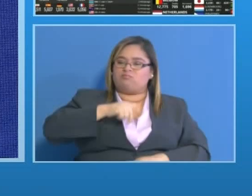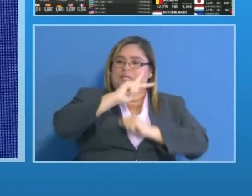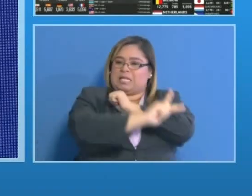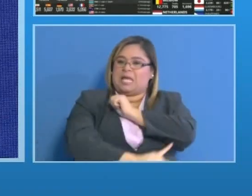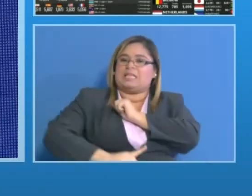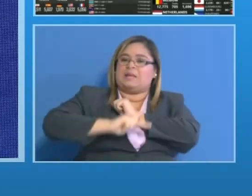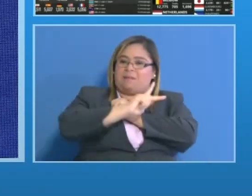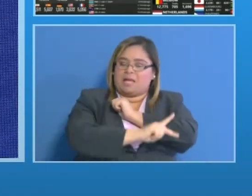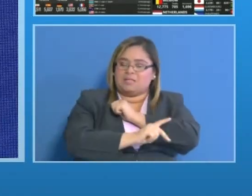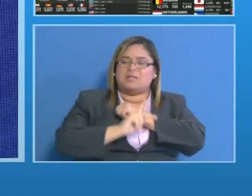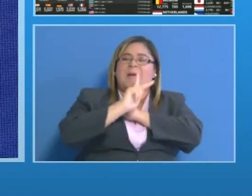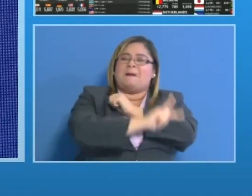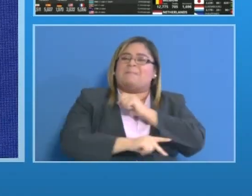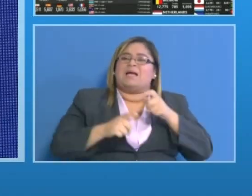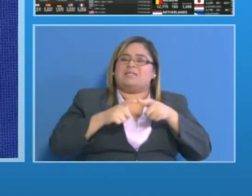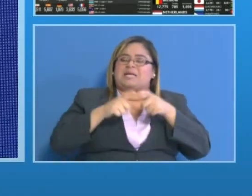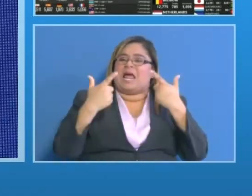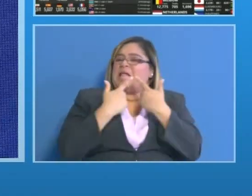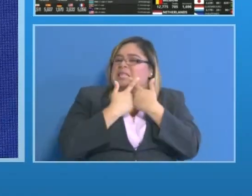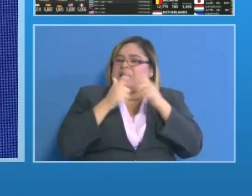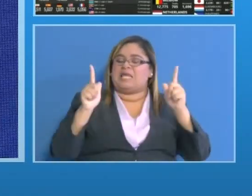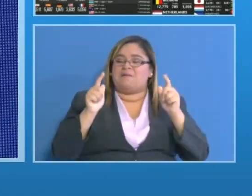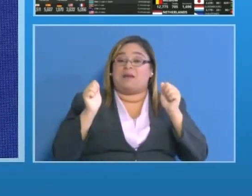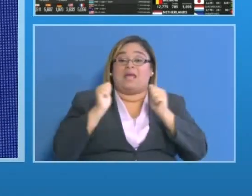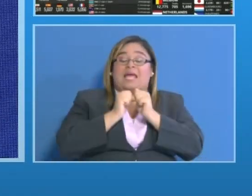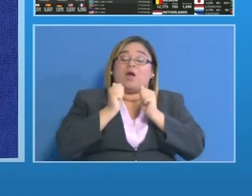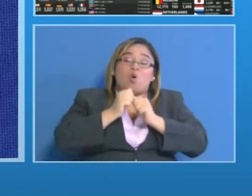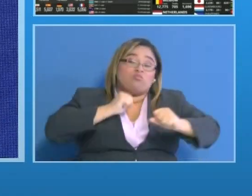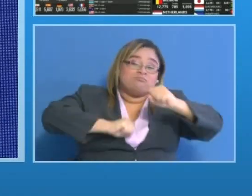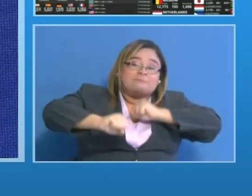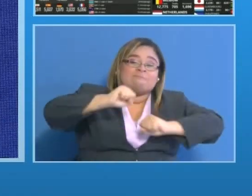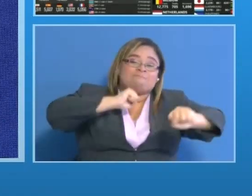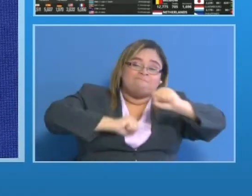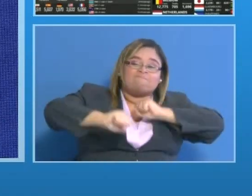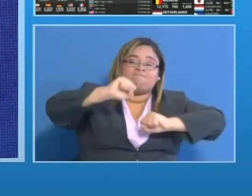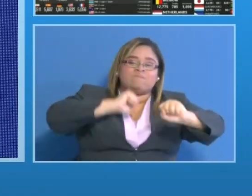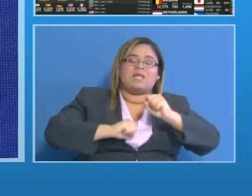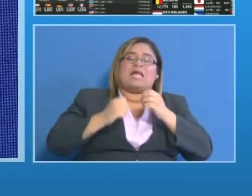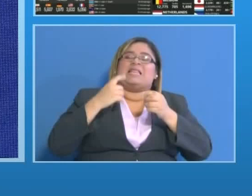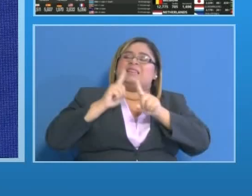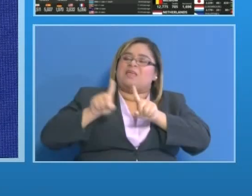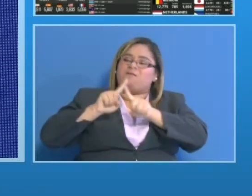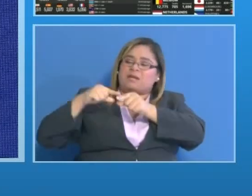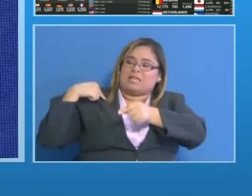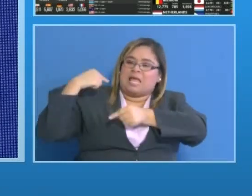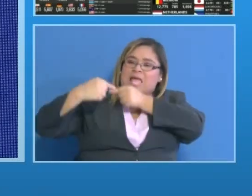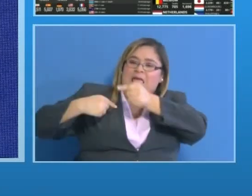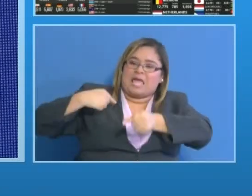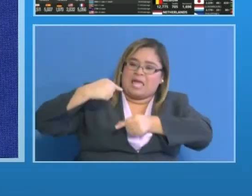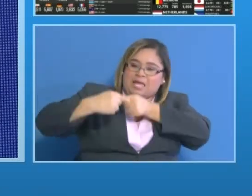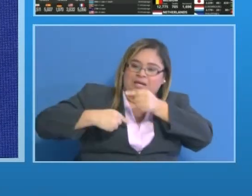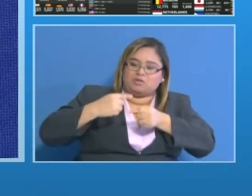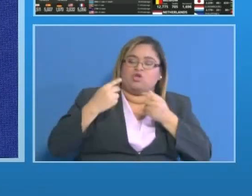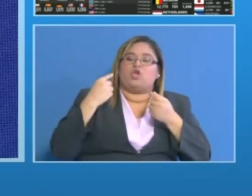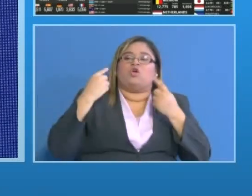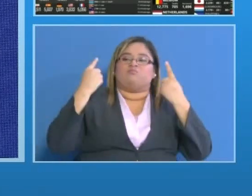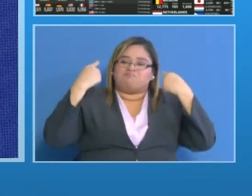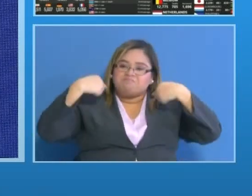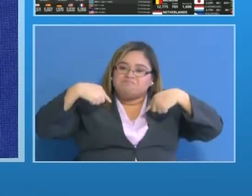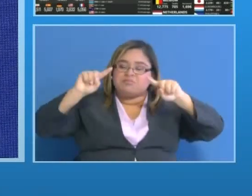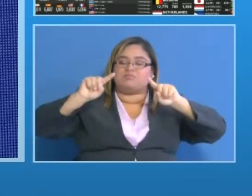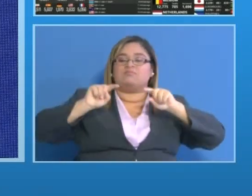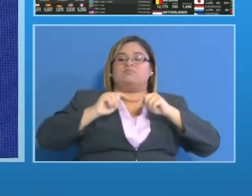país soberano, que mediante la lucha y el sacrificio de múltiples generaciones hemos salido hacia